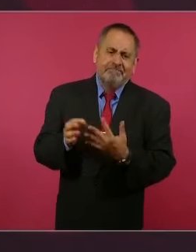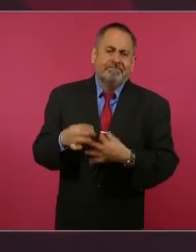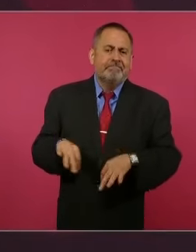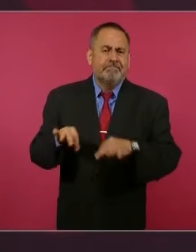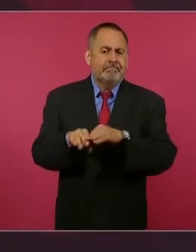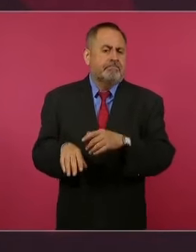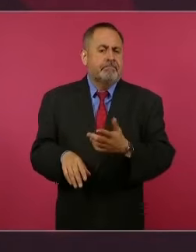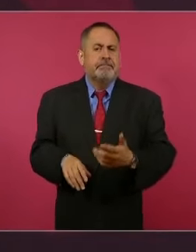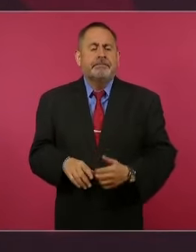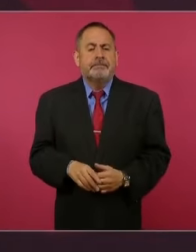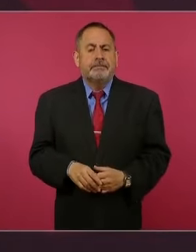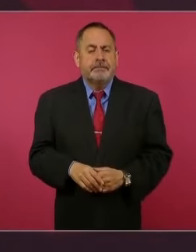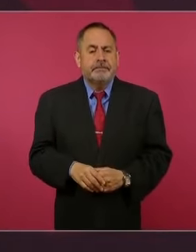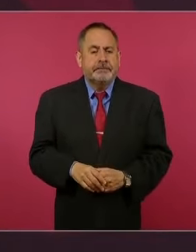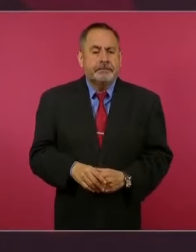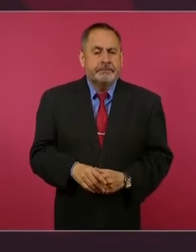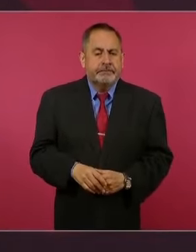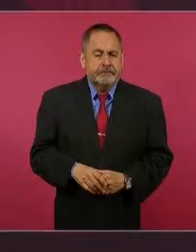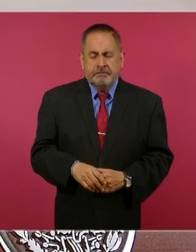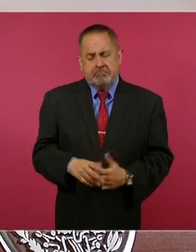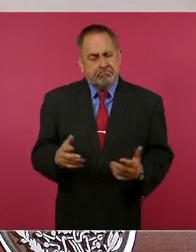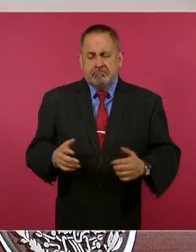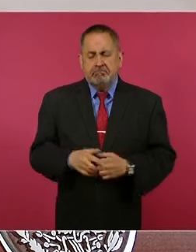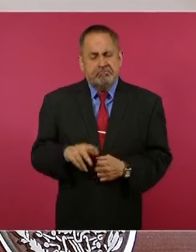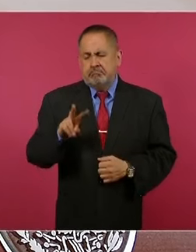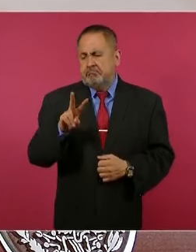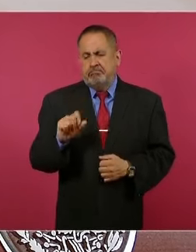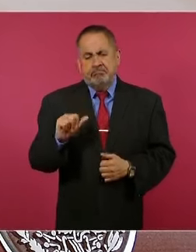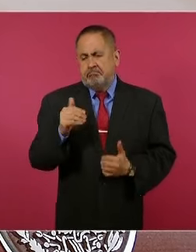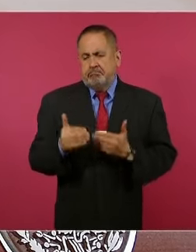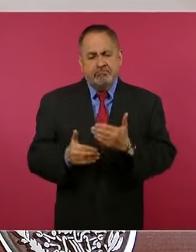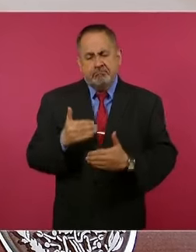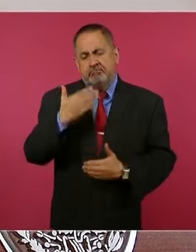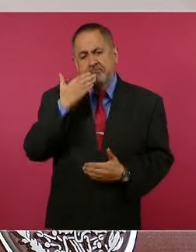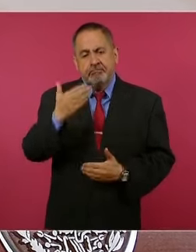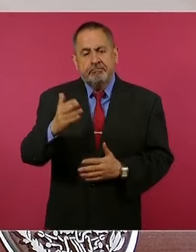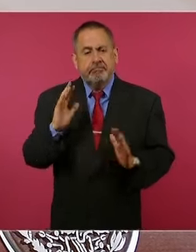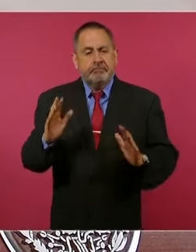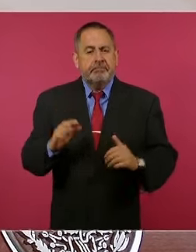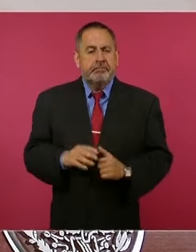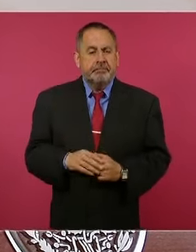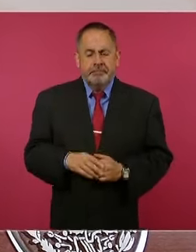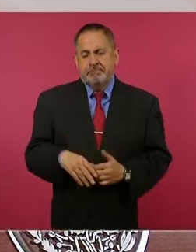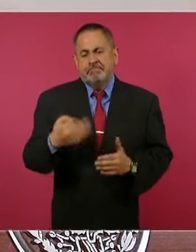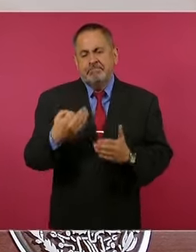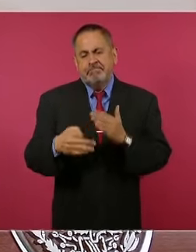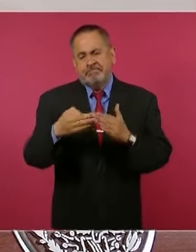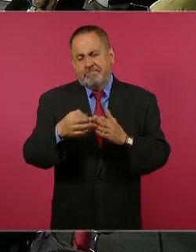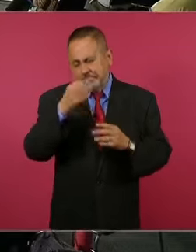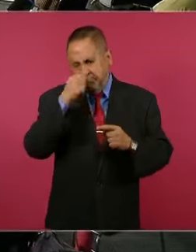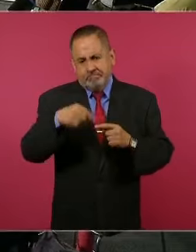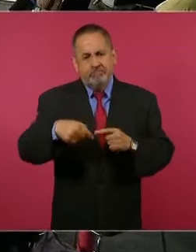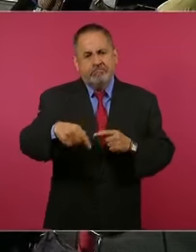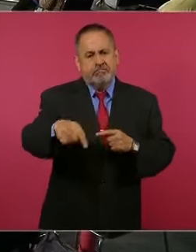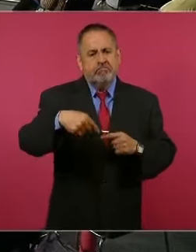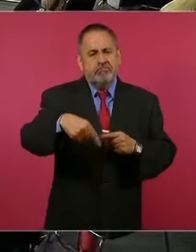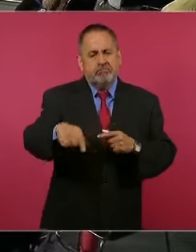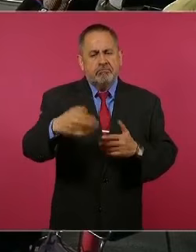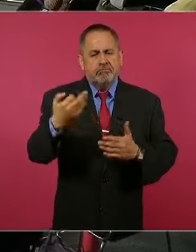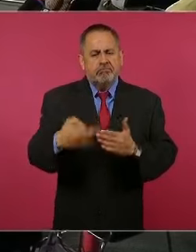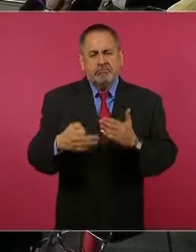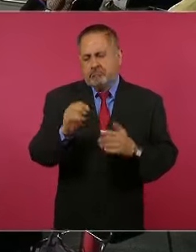enseñanzas y bastante bien ya falta